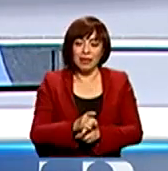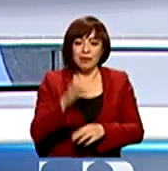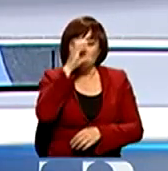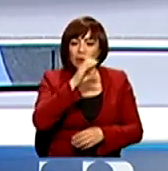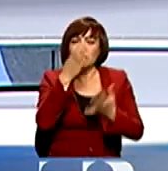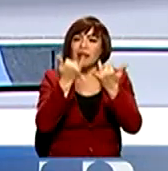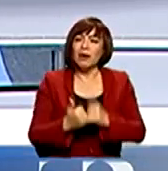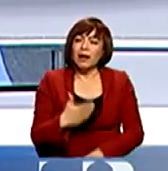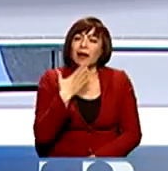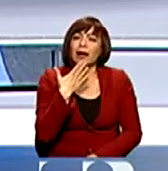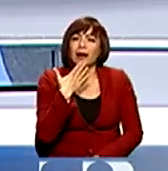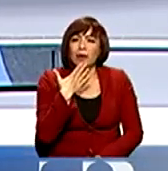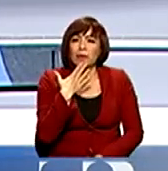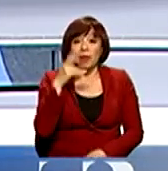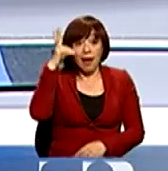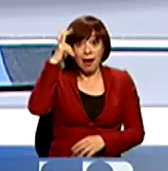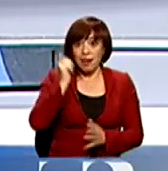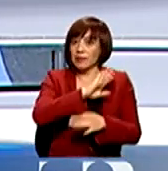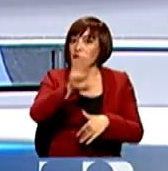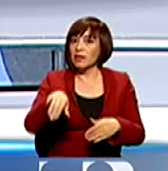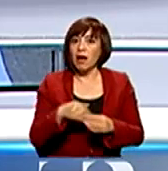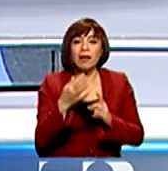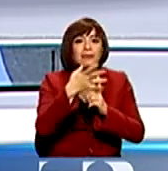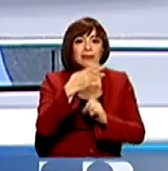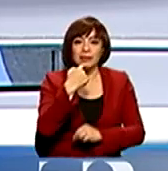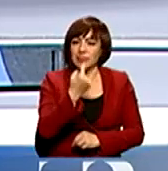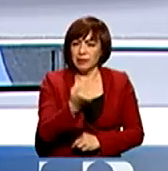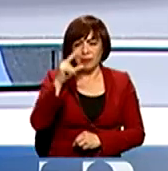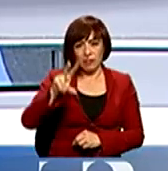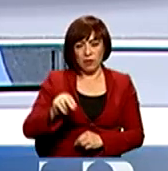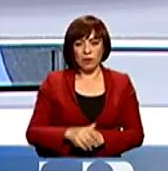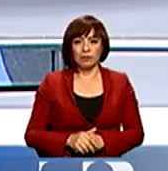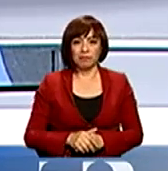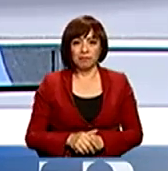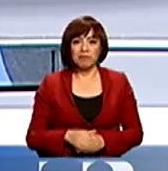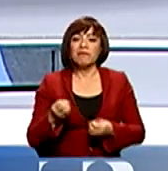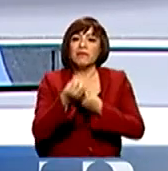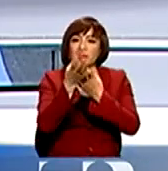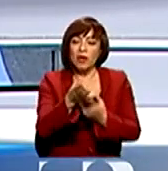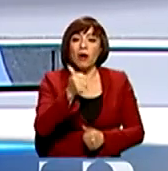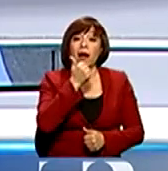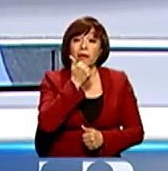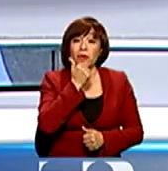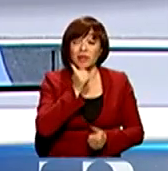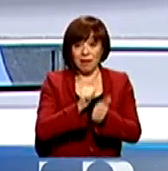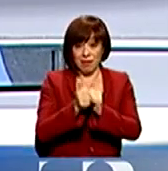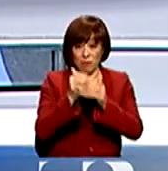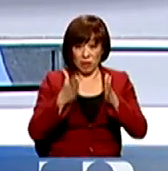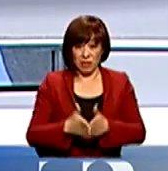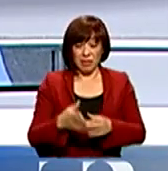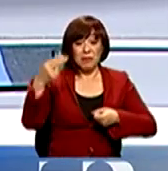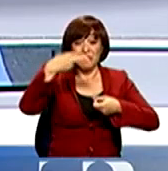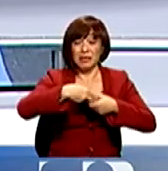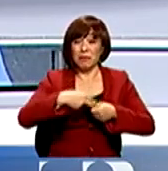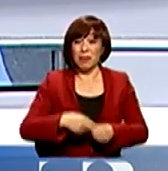en todo lo que se publique en redes sociales. Lo dijo durante un almuerzo que ofreció el presidente a los deportistas que participaron en los Juegos